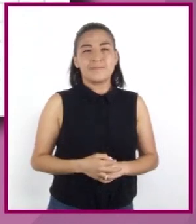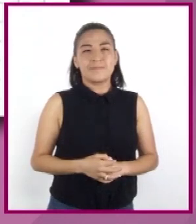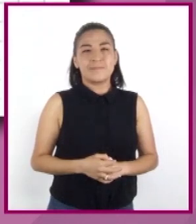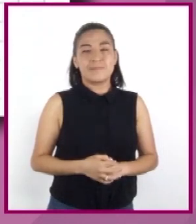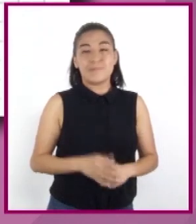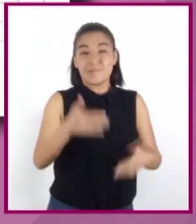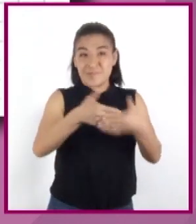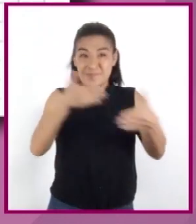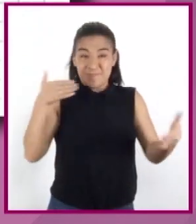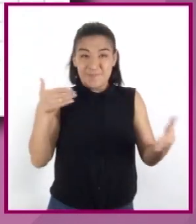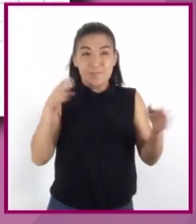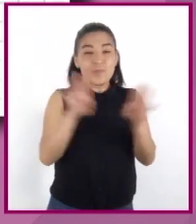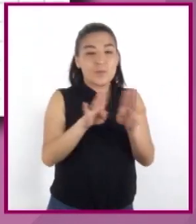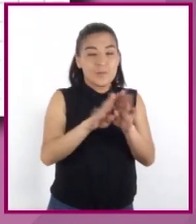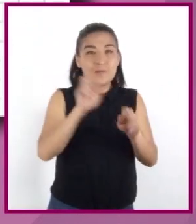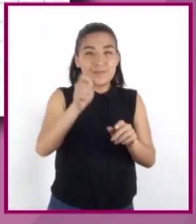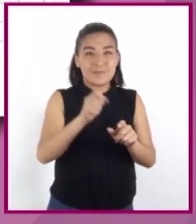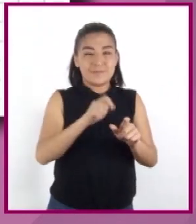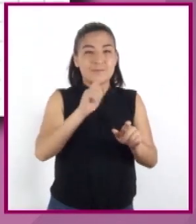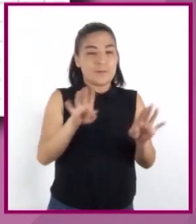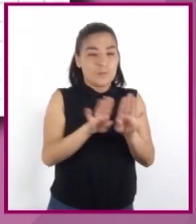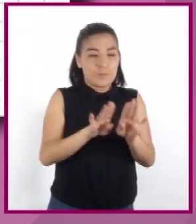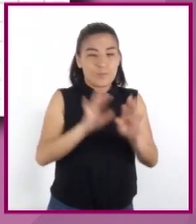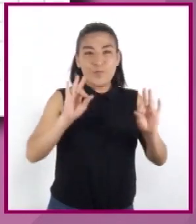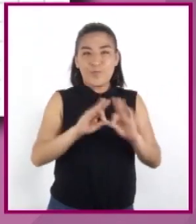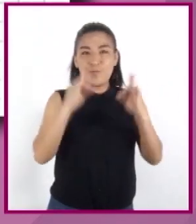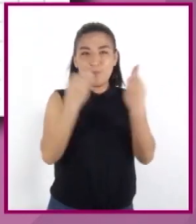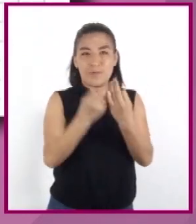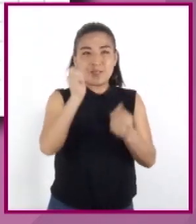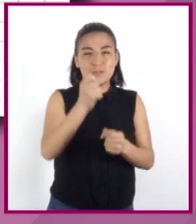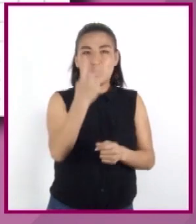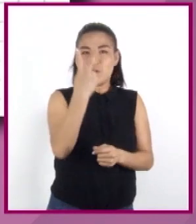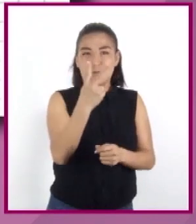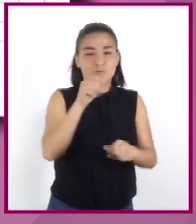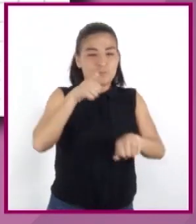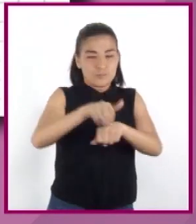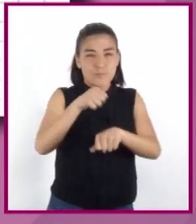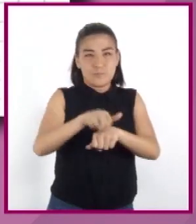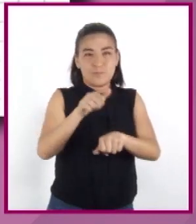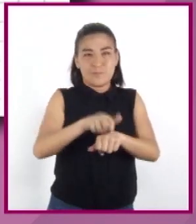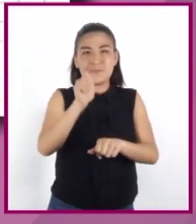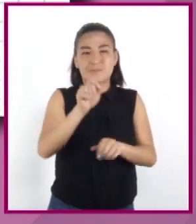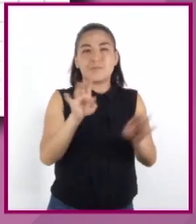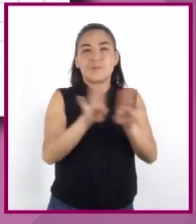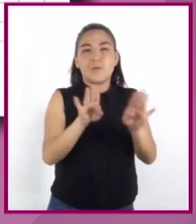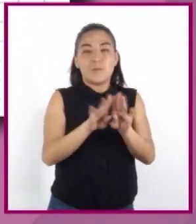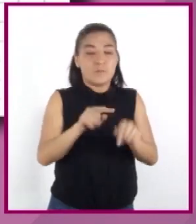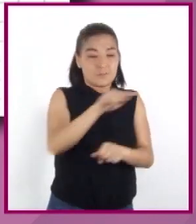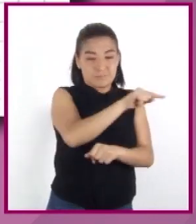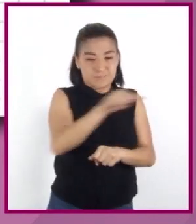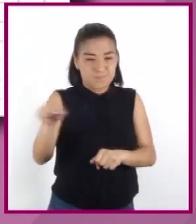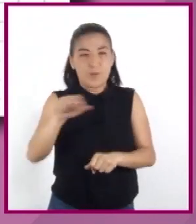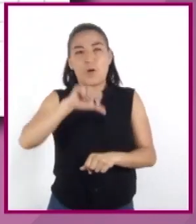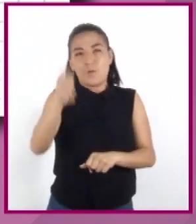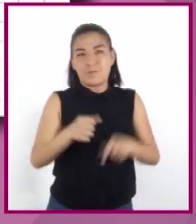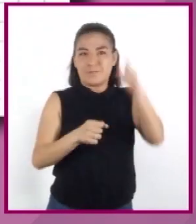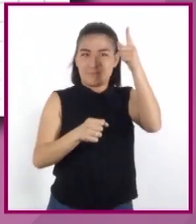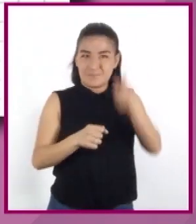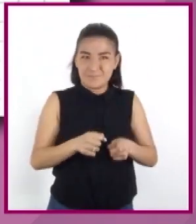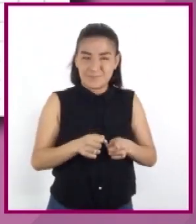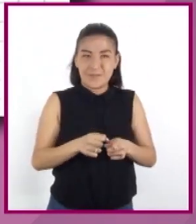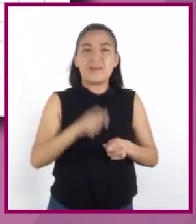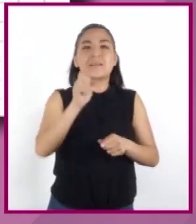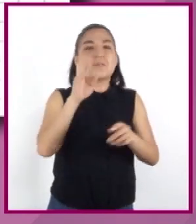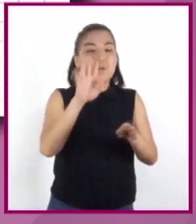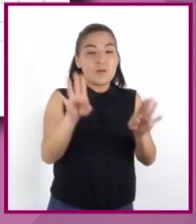Antes de graficar, veamos que el plano cartesiano está formado por dos rectas numéricas perpendiculares, una horizontal y otra vertical, que se